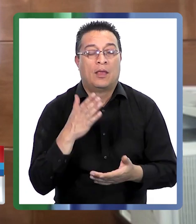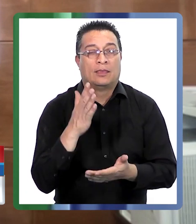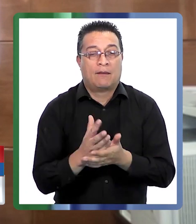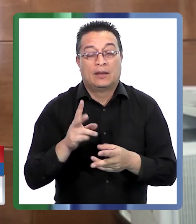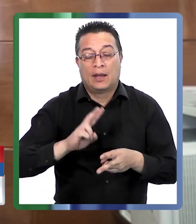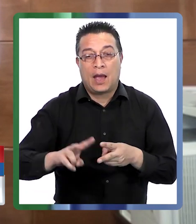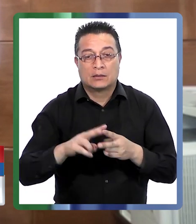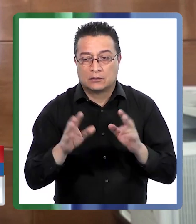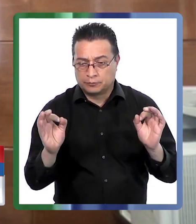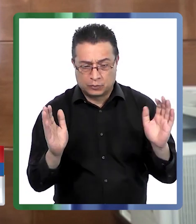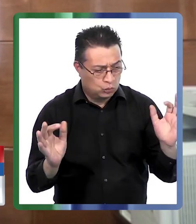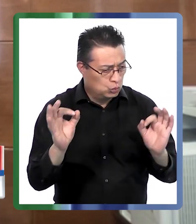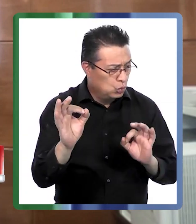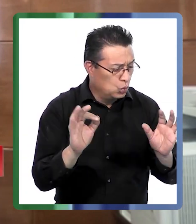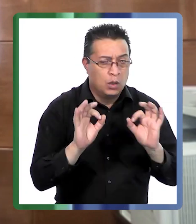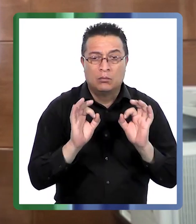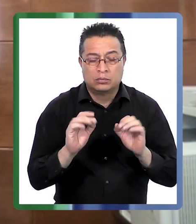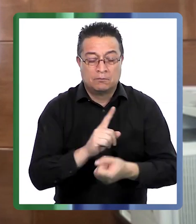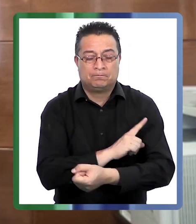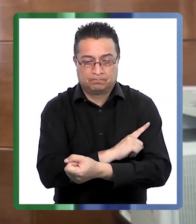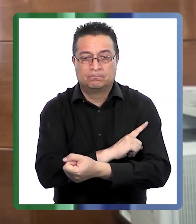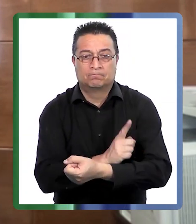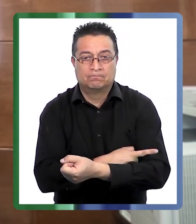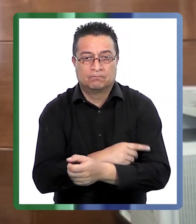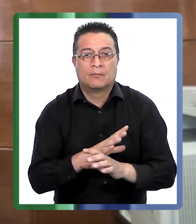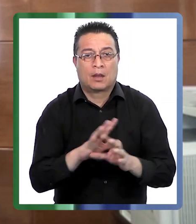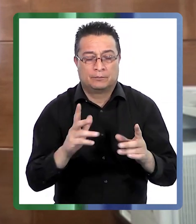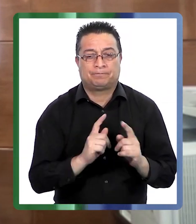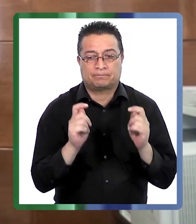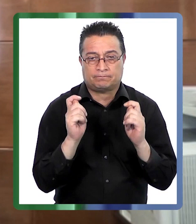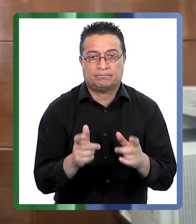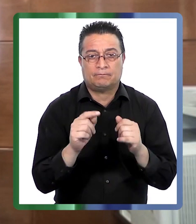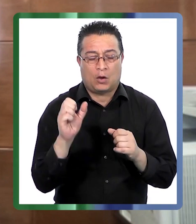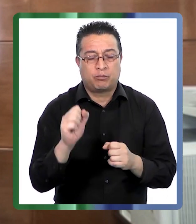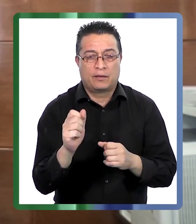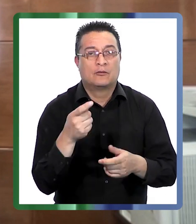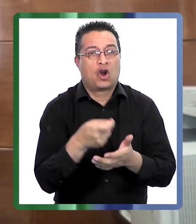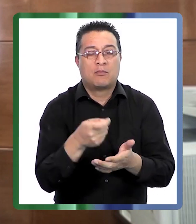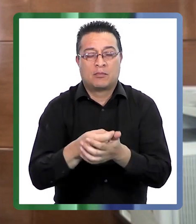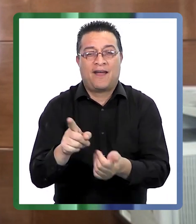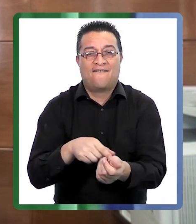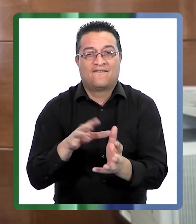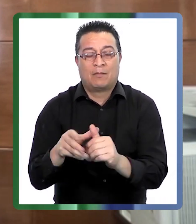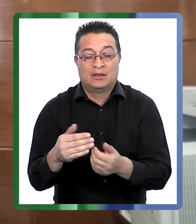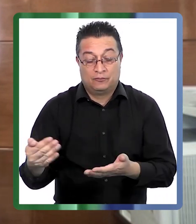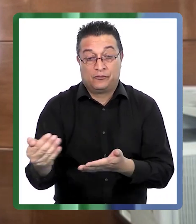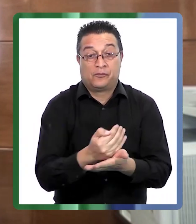aquí tenemos que hacer un encuadre que nos permita fortalecer la capacidad adquisitiva de las familias a